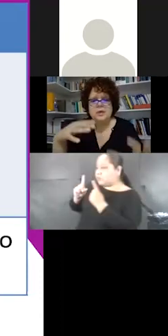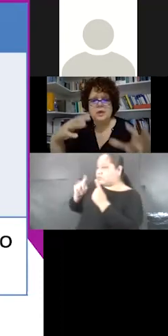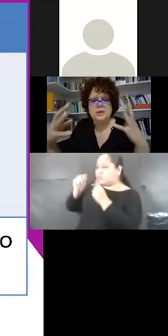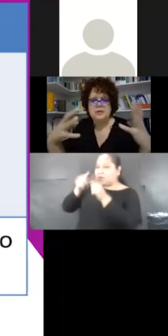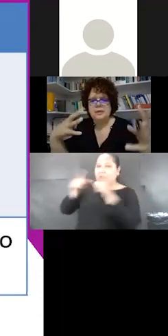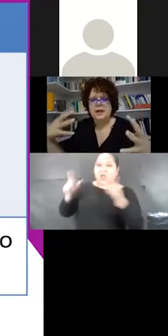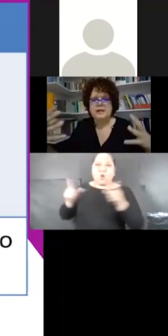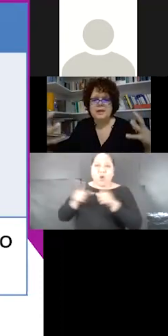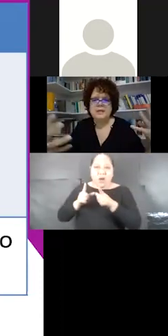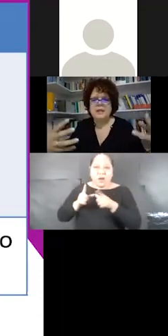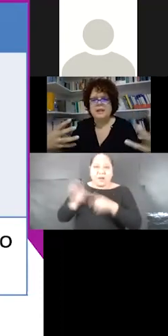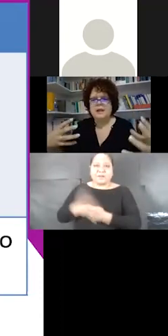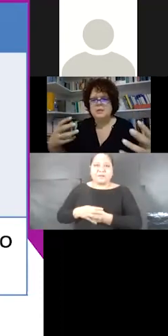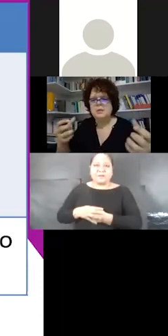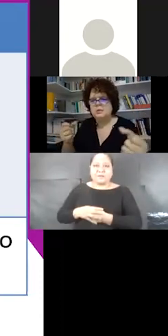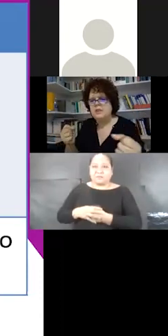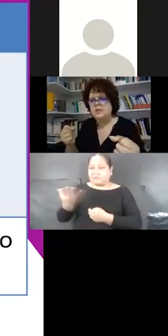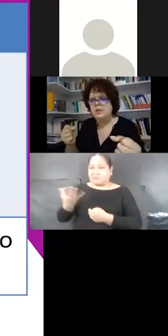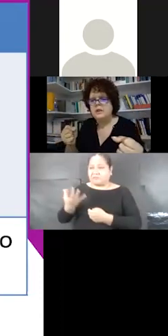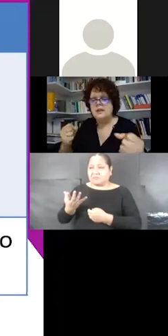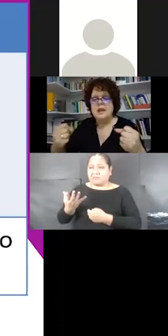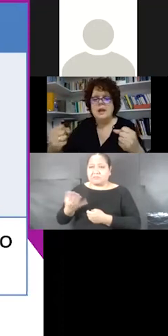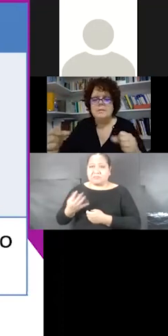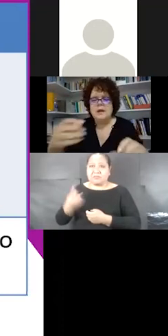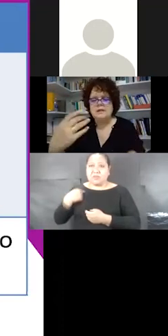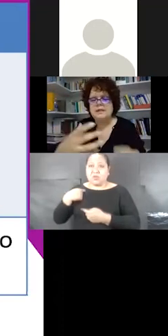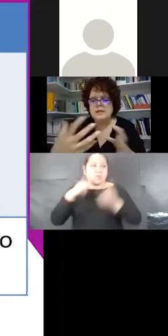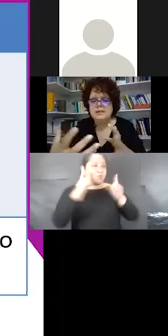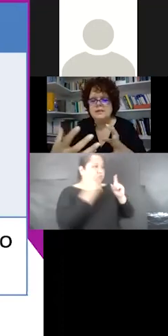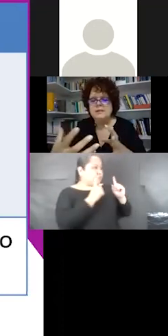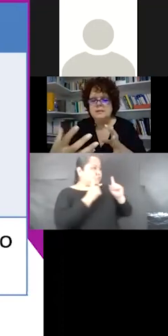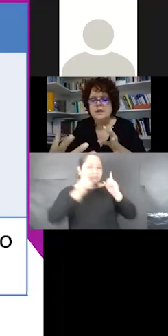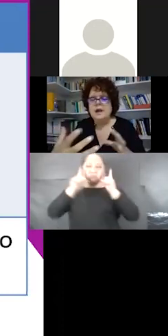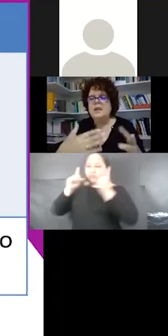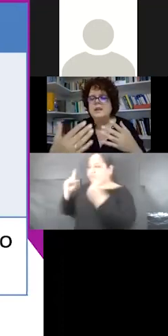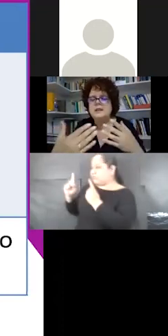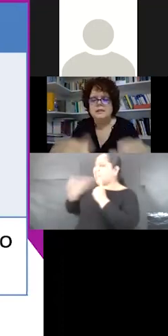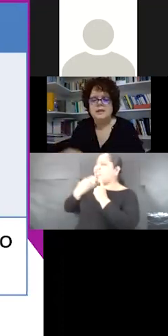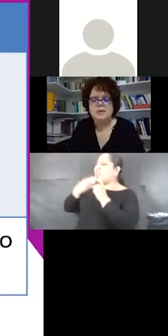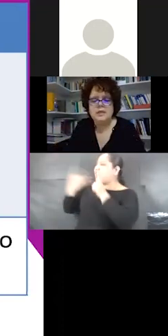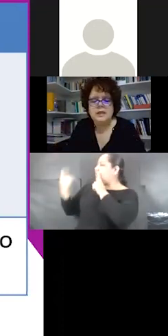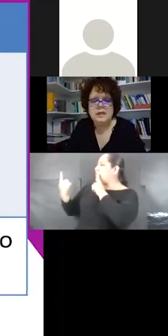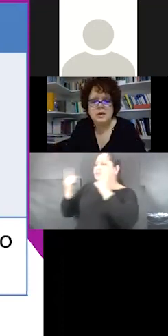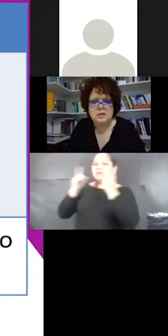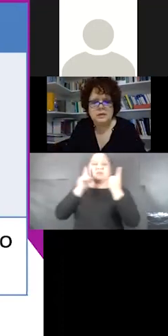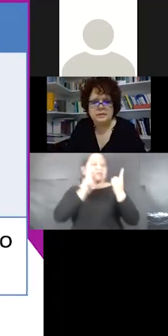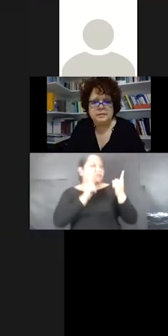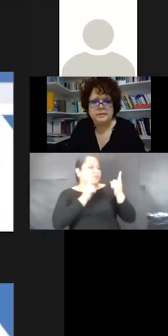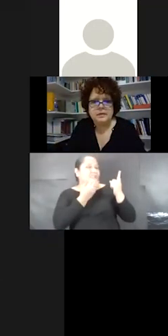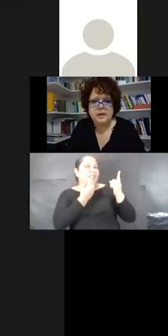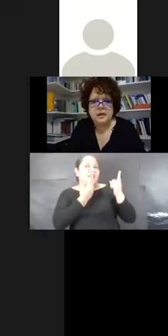el uso del espacio se maneja de tal manera que tú, moviéndote nomás, das pie a quién está hablando y qué